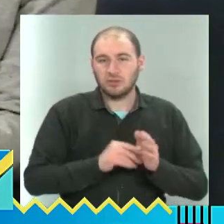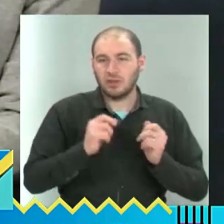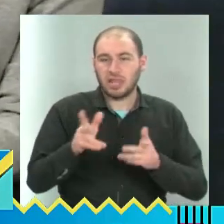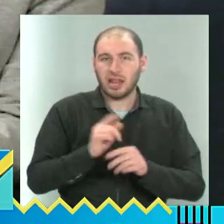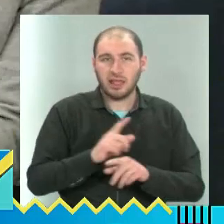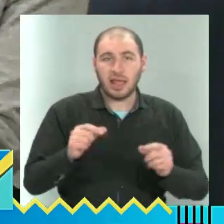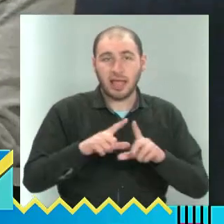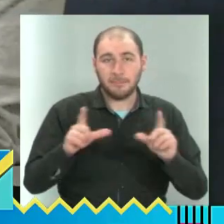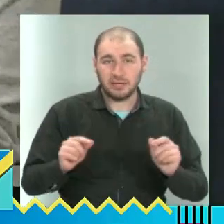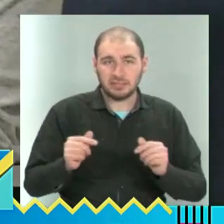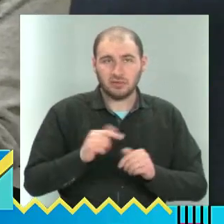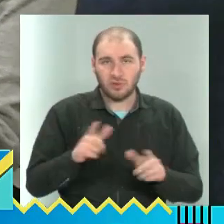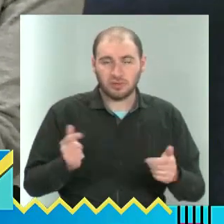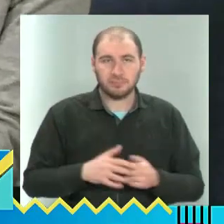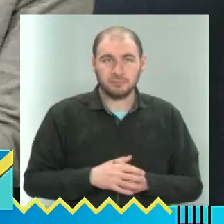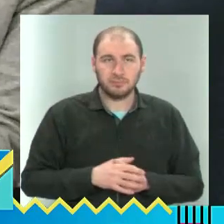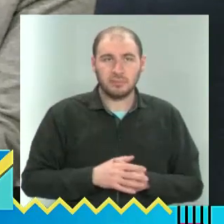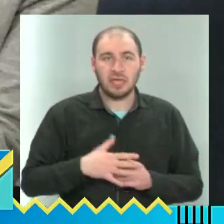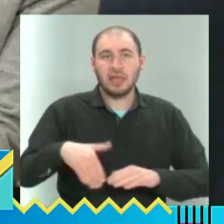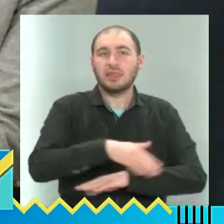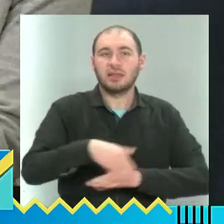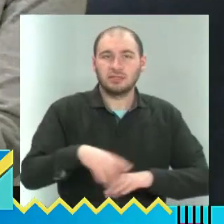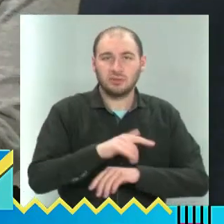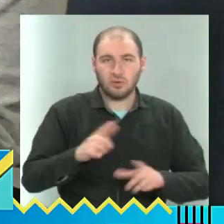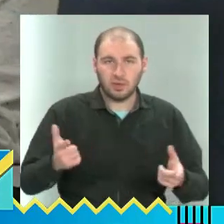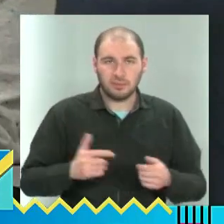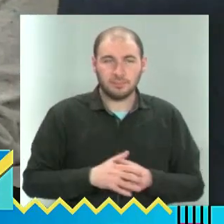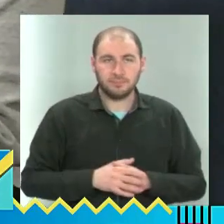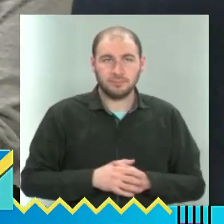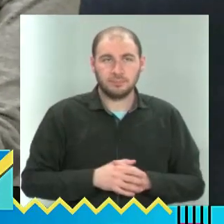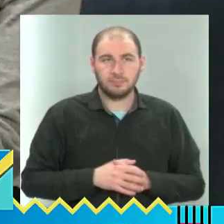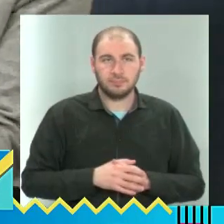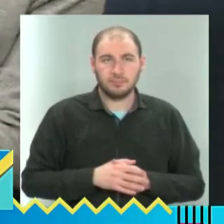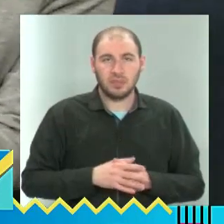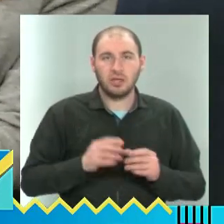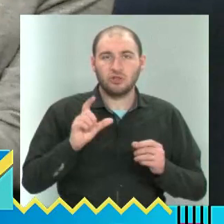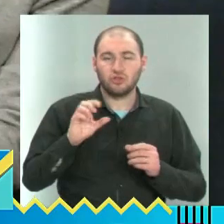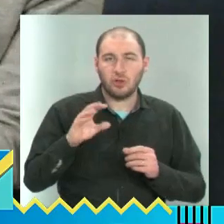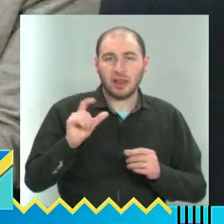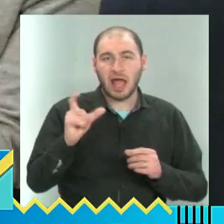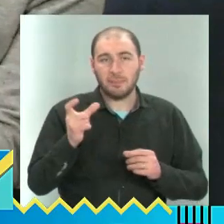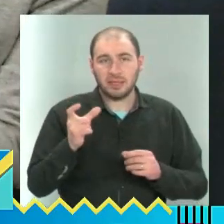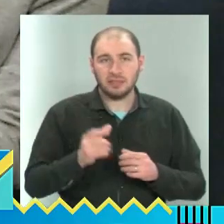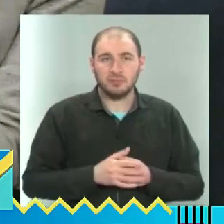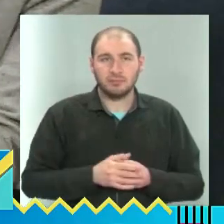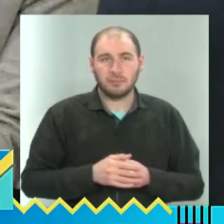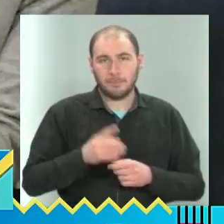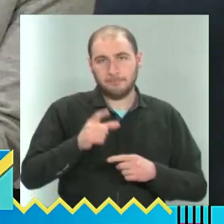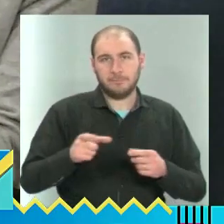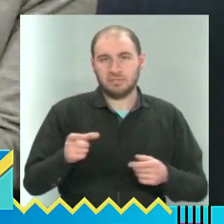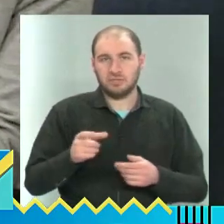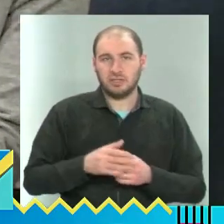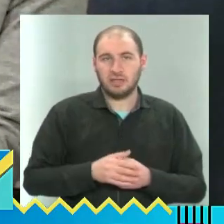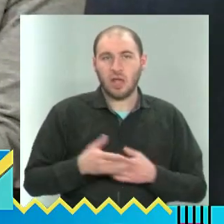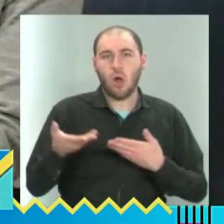de la empresa, con dirección, con el nombre y apellido de la persona que